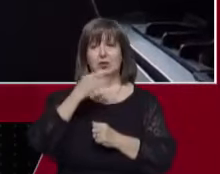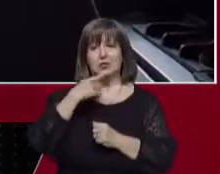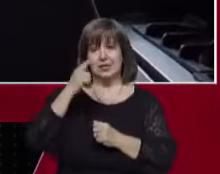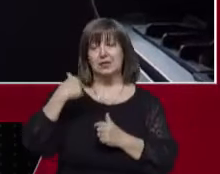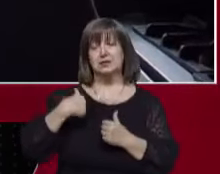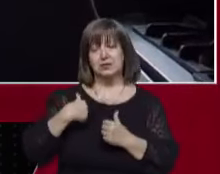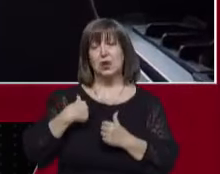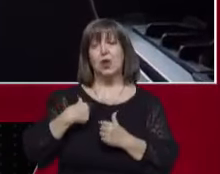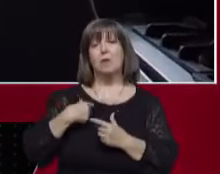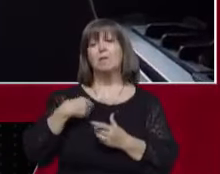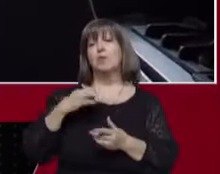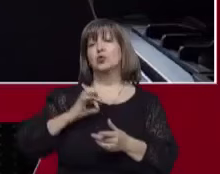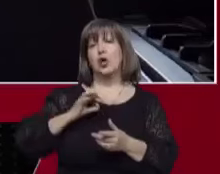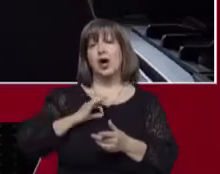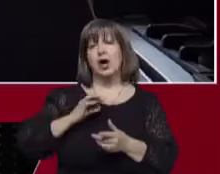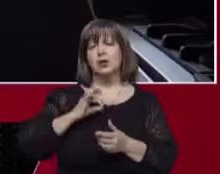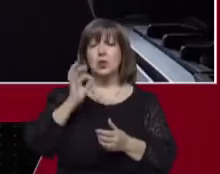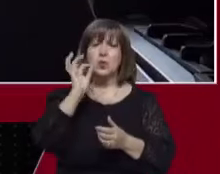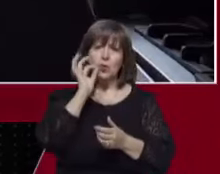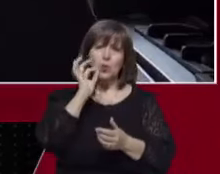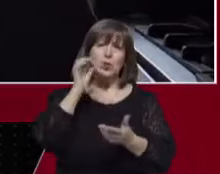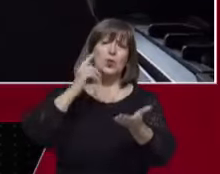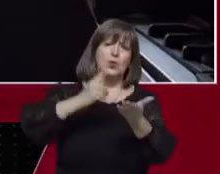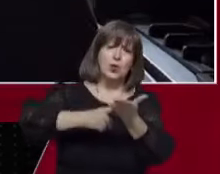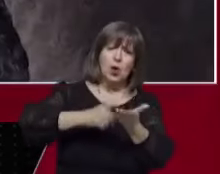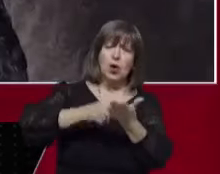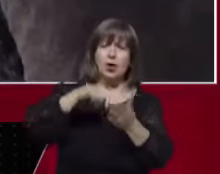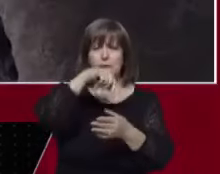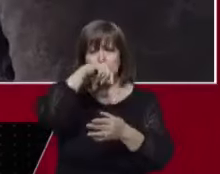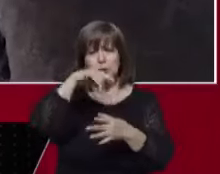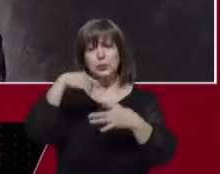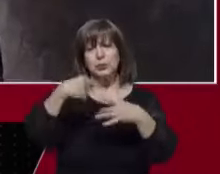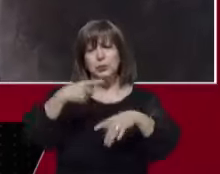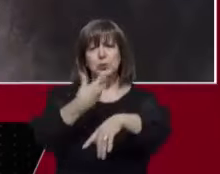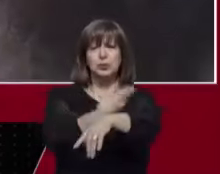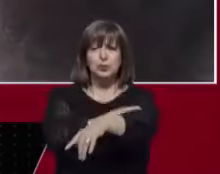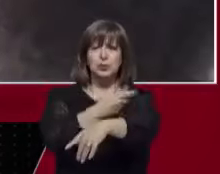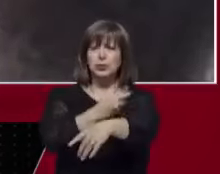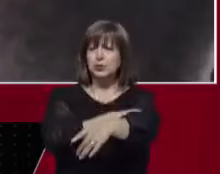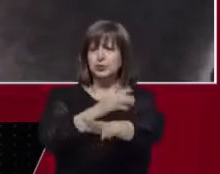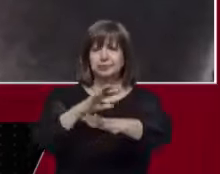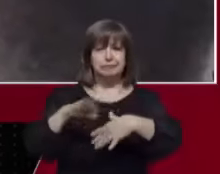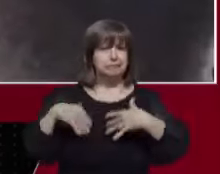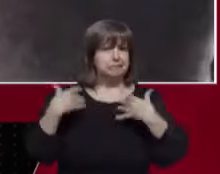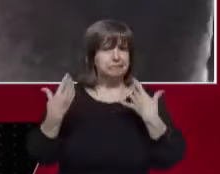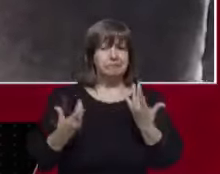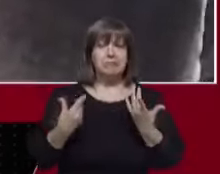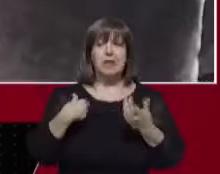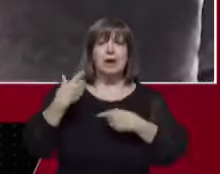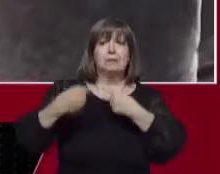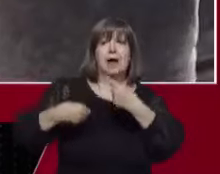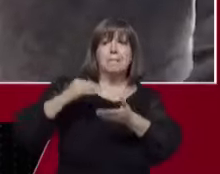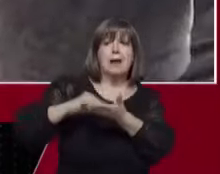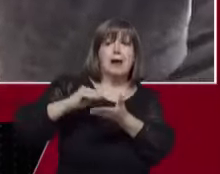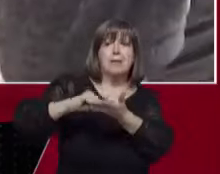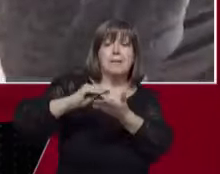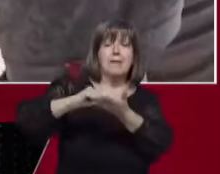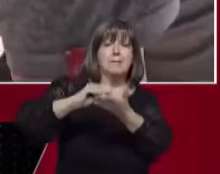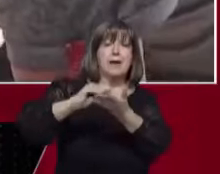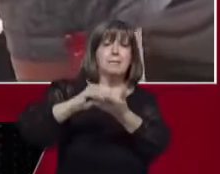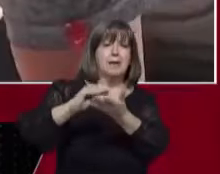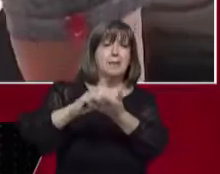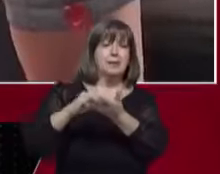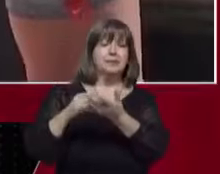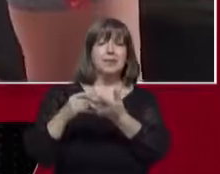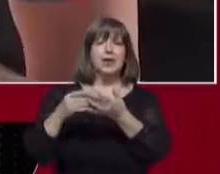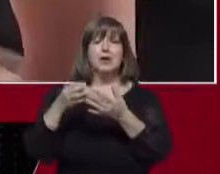droga y encontrarme una situación de que quedé en la calle. Vendiste ya todo lo